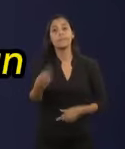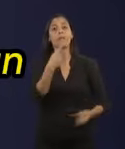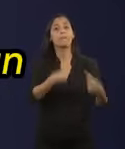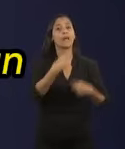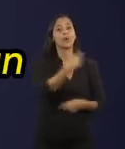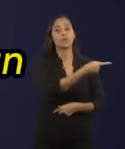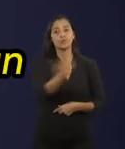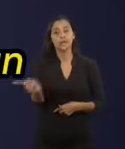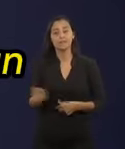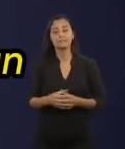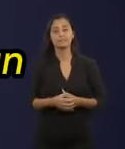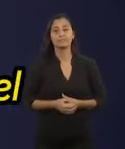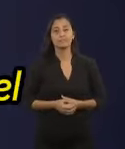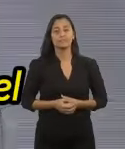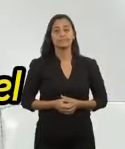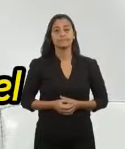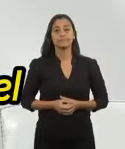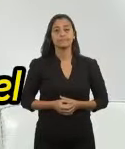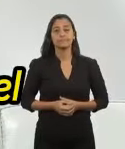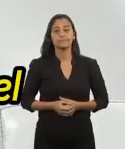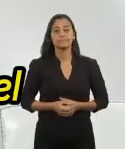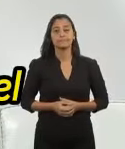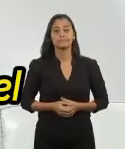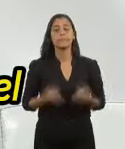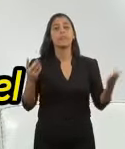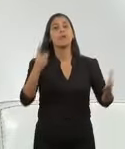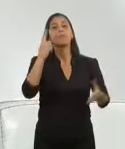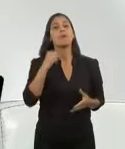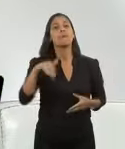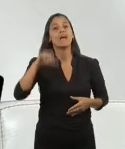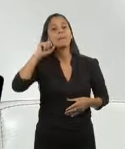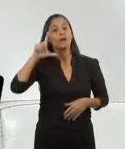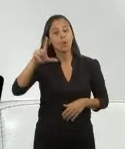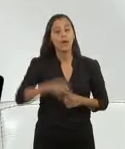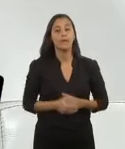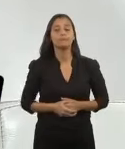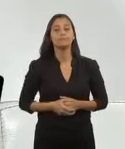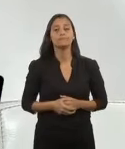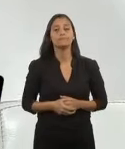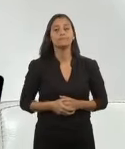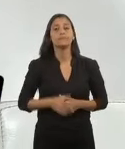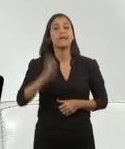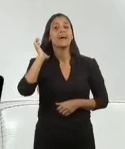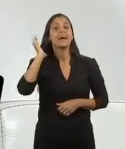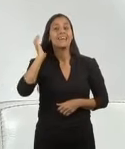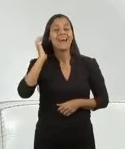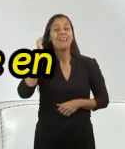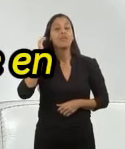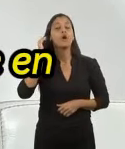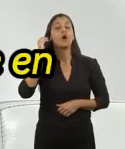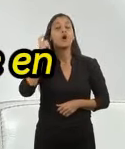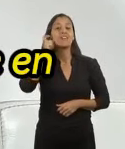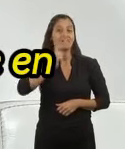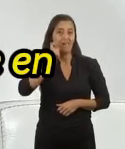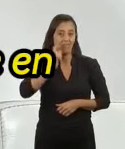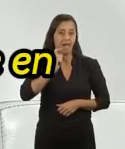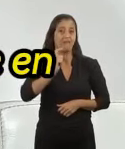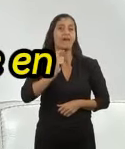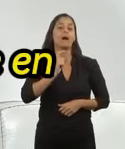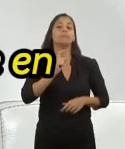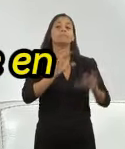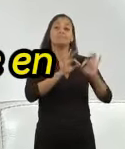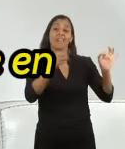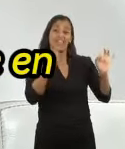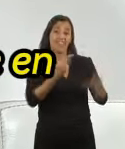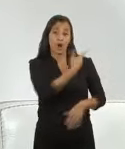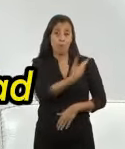oídos para lo que tengan ganas de contarme de preguntar Buen día Manuel Miguel nicolich radio rivadavia citando textualmente al